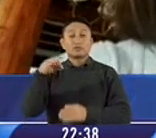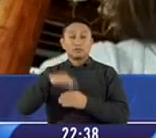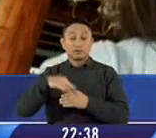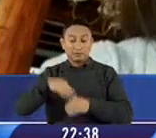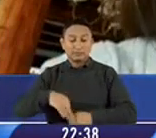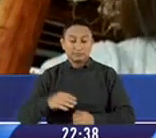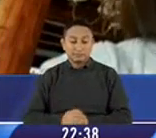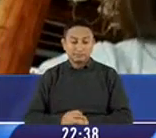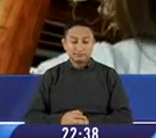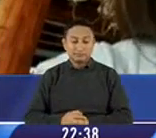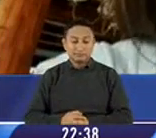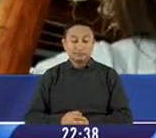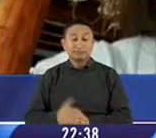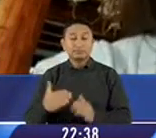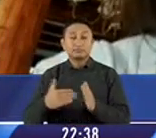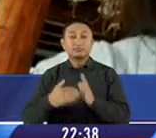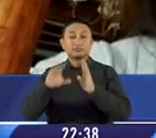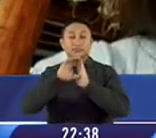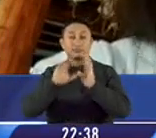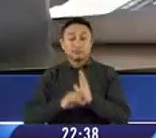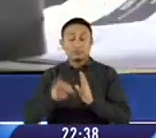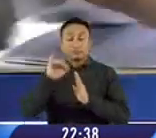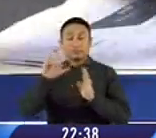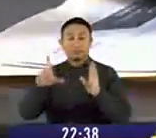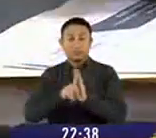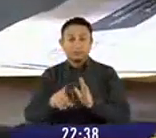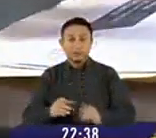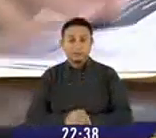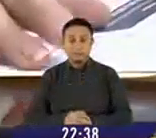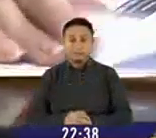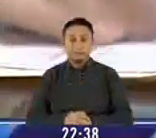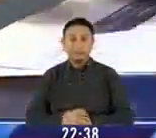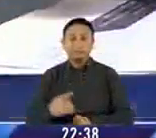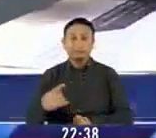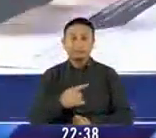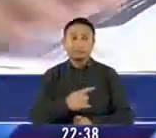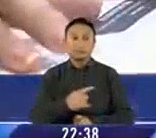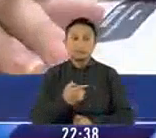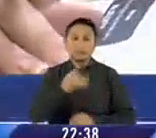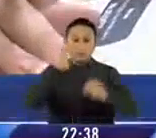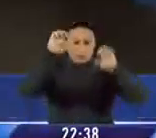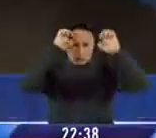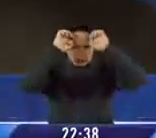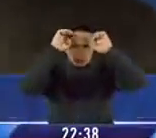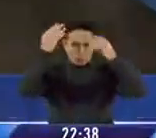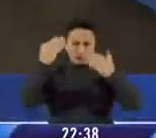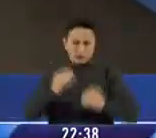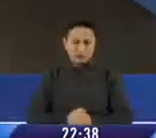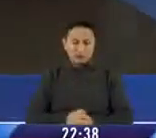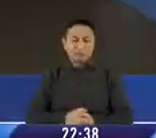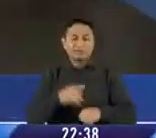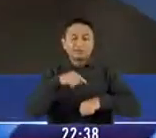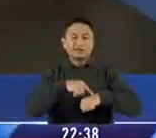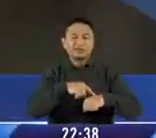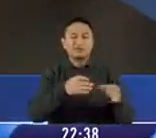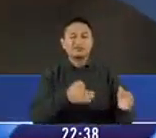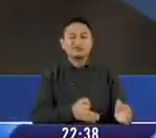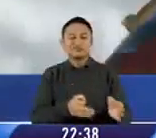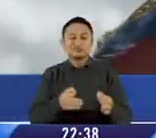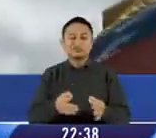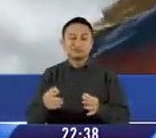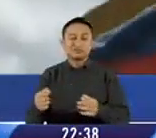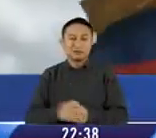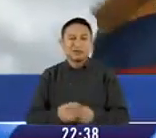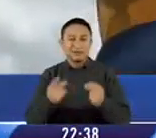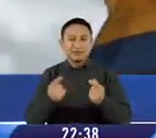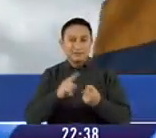fueron inconstitucionales e ilegales. No descartan que esto sea una estrategia política para alargar más los cronogramas y no se dé con